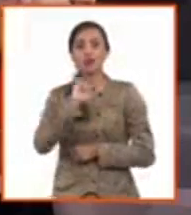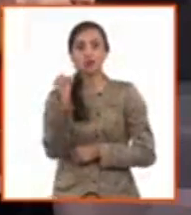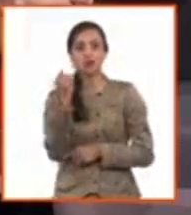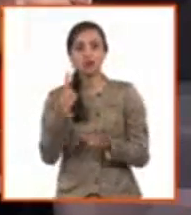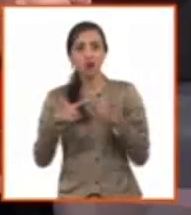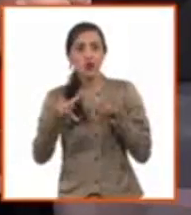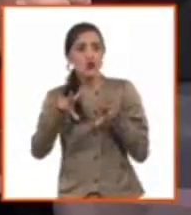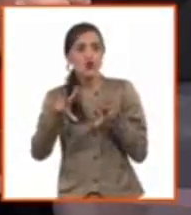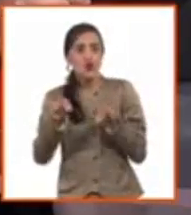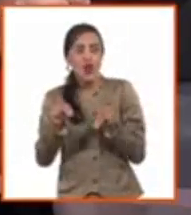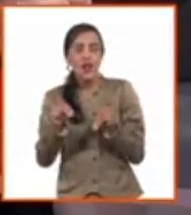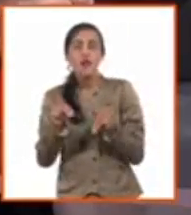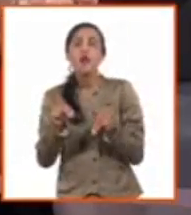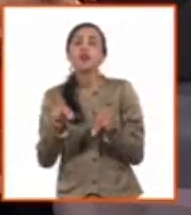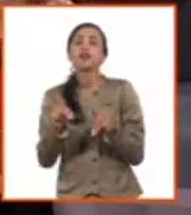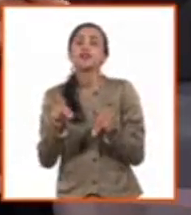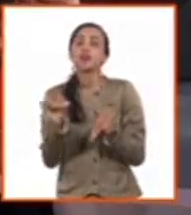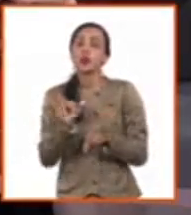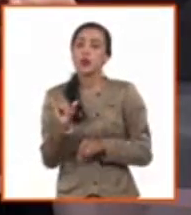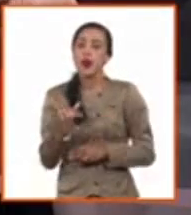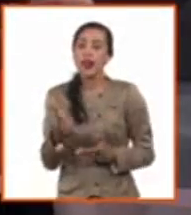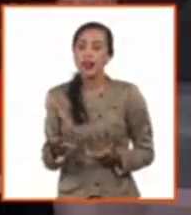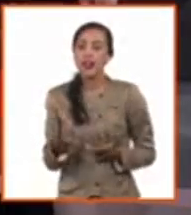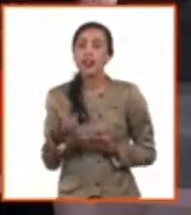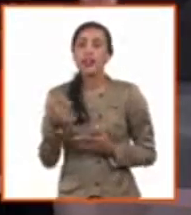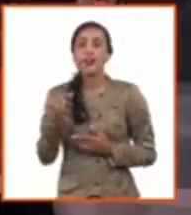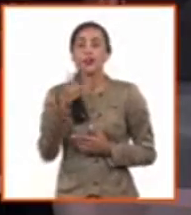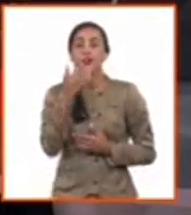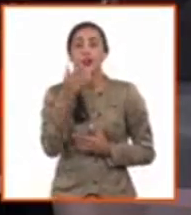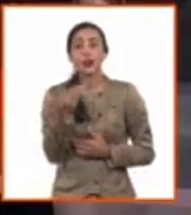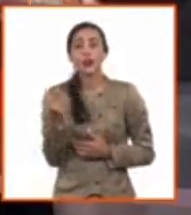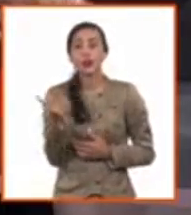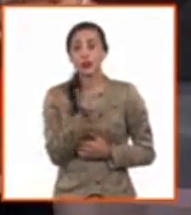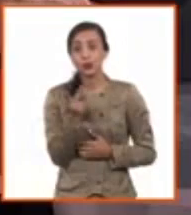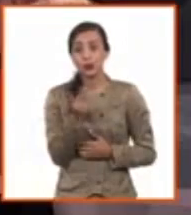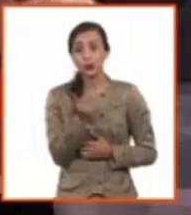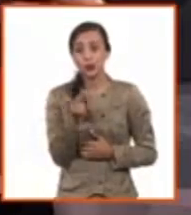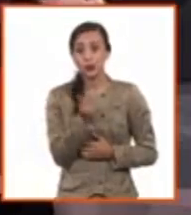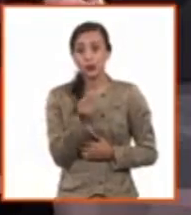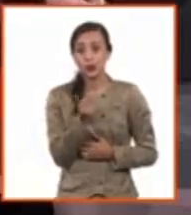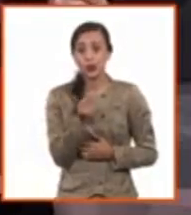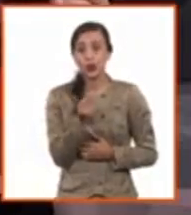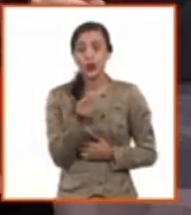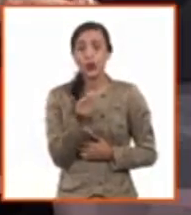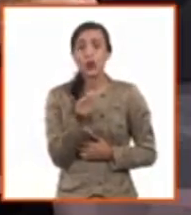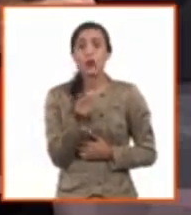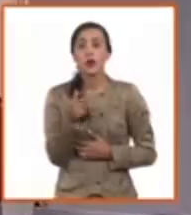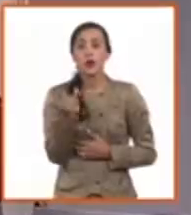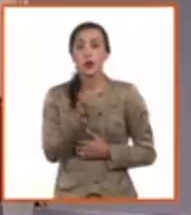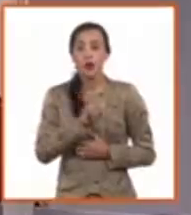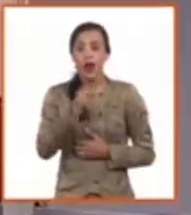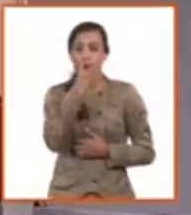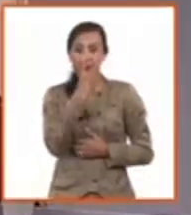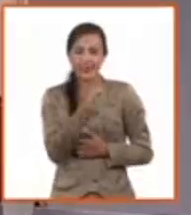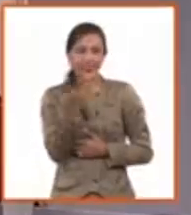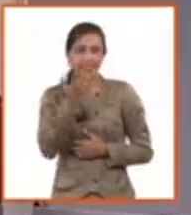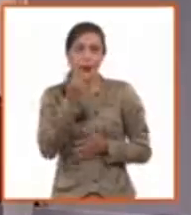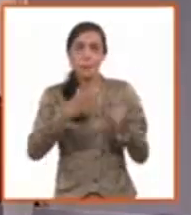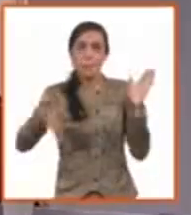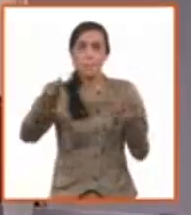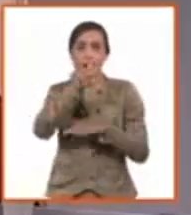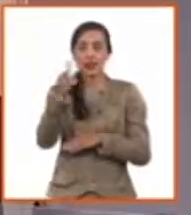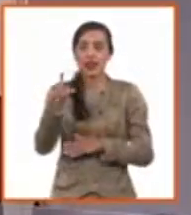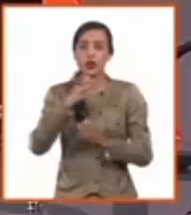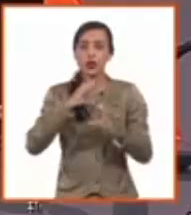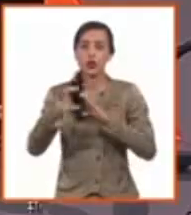es una posibilidad nueva que se abre y hay afortunadamente los dos que están abiertos los atiende el